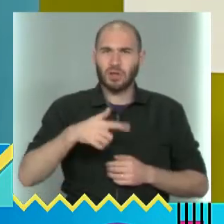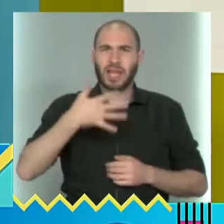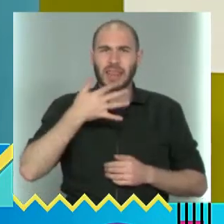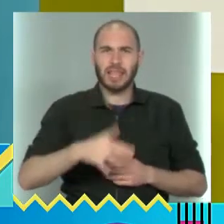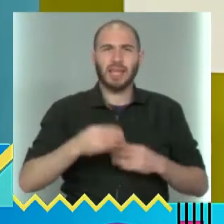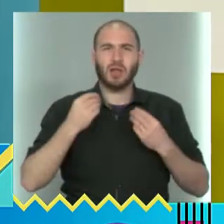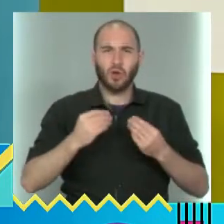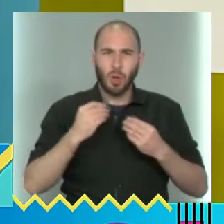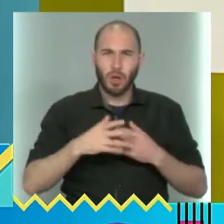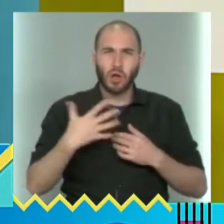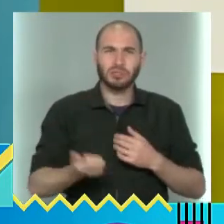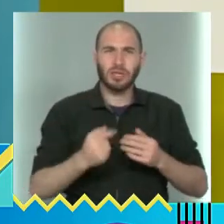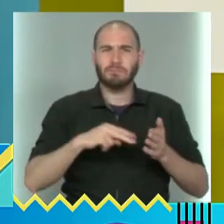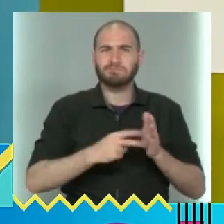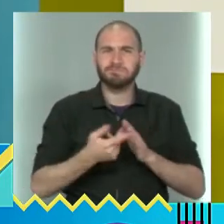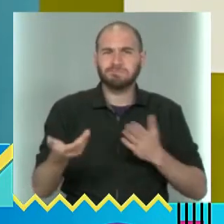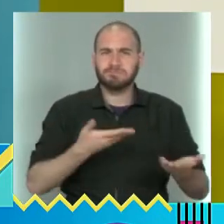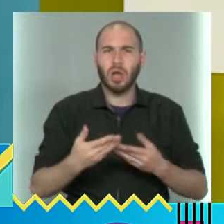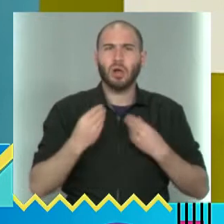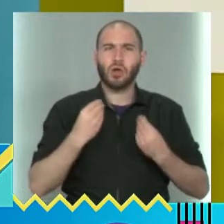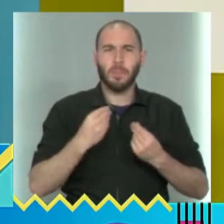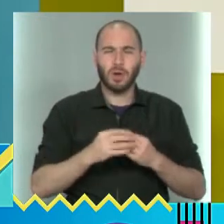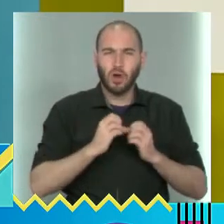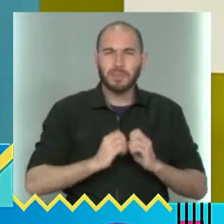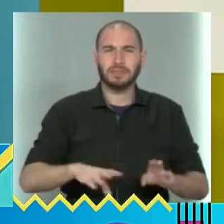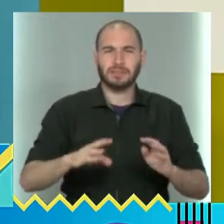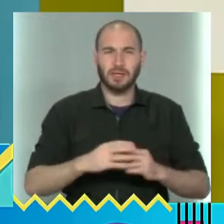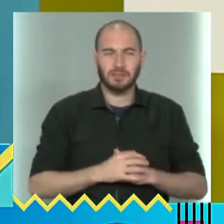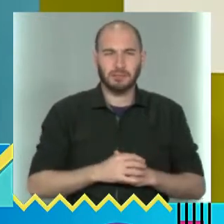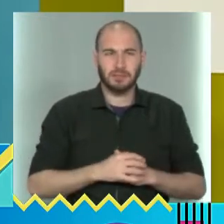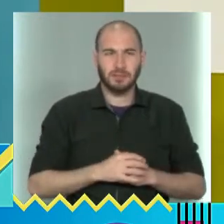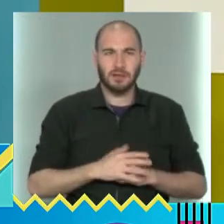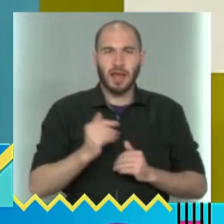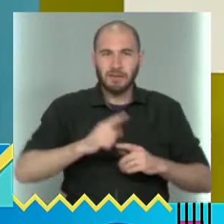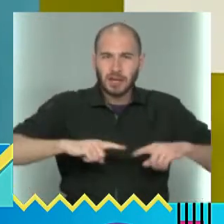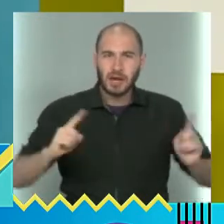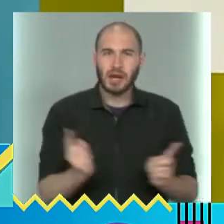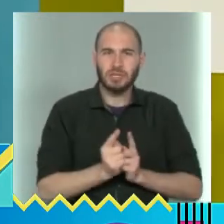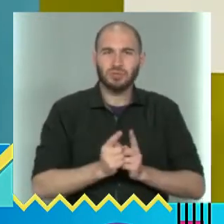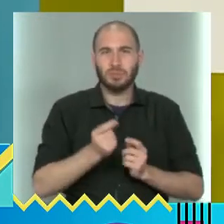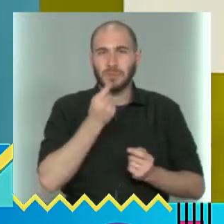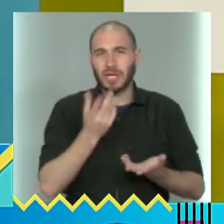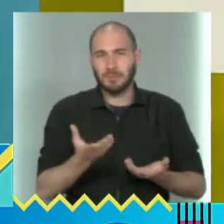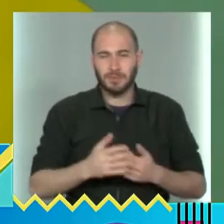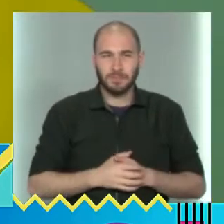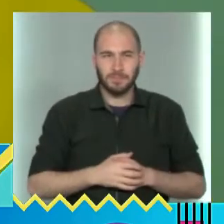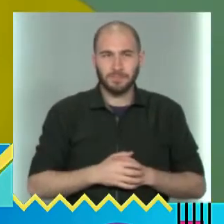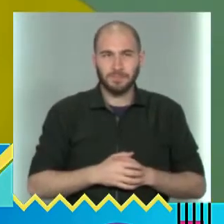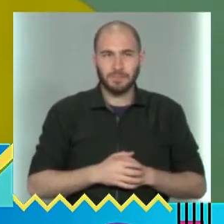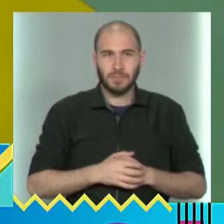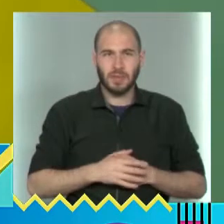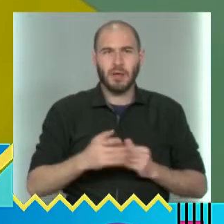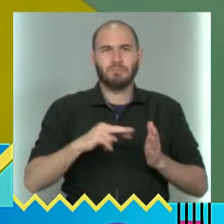cómo se llega a este conflicto, Julio, cómo podemos empezar a sintetizarlo si es que se puede. Bien,